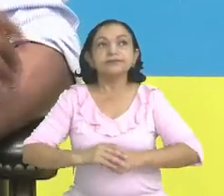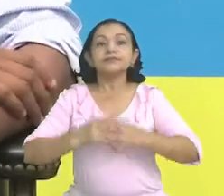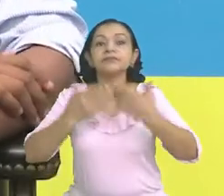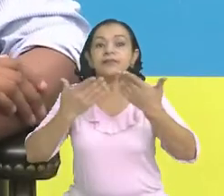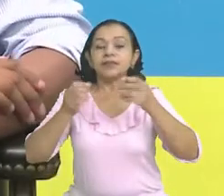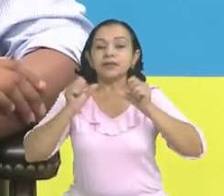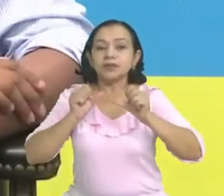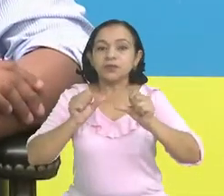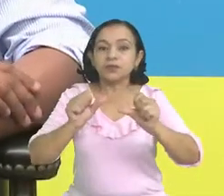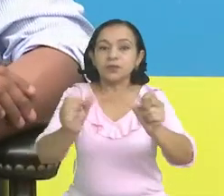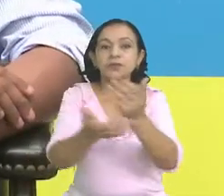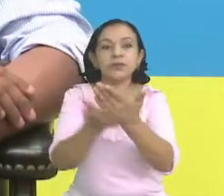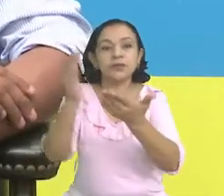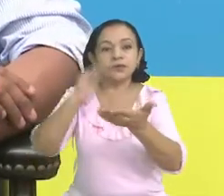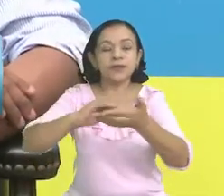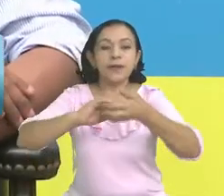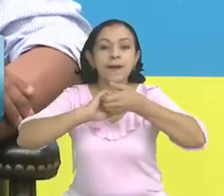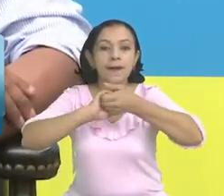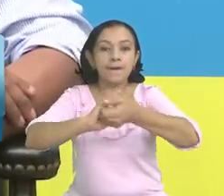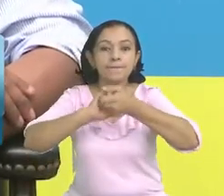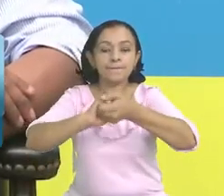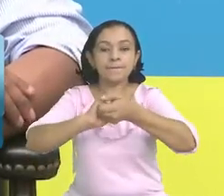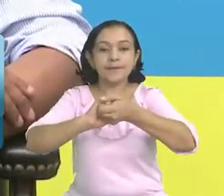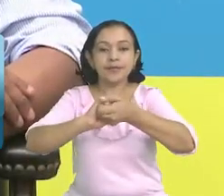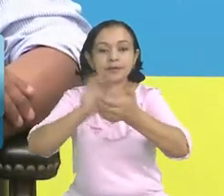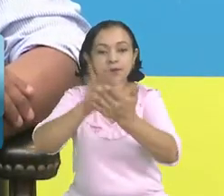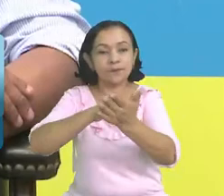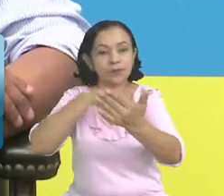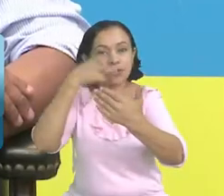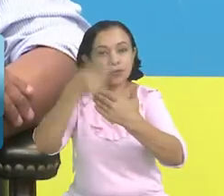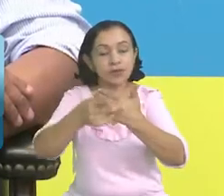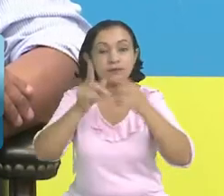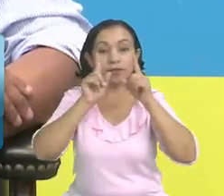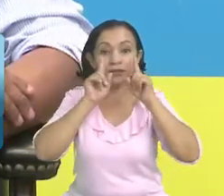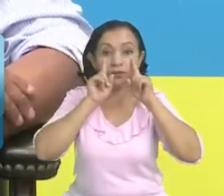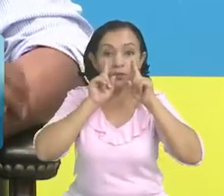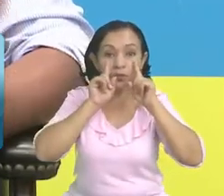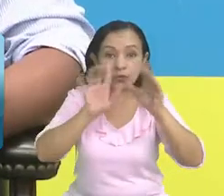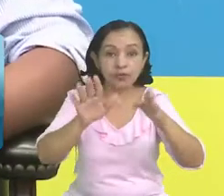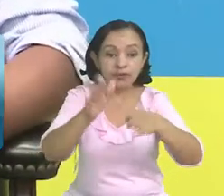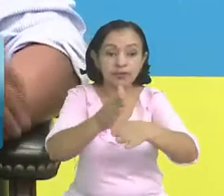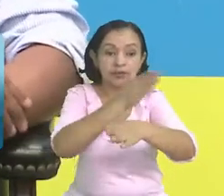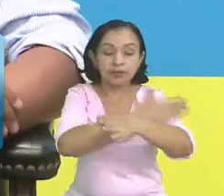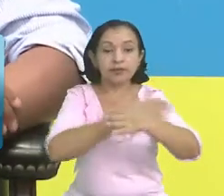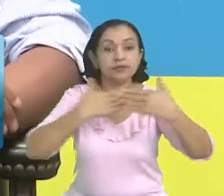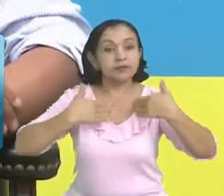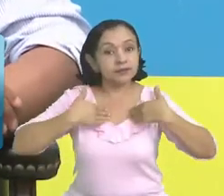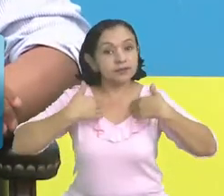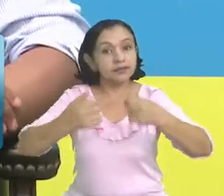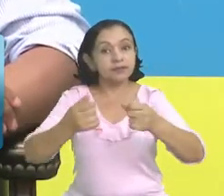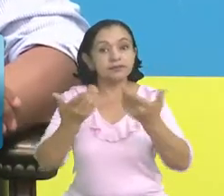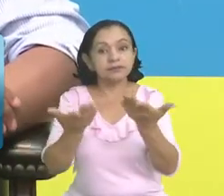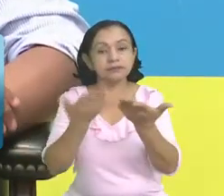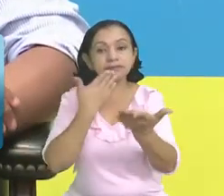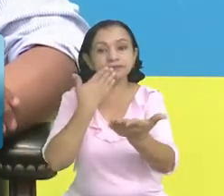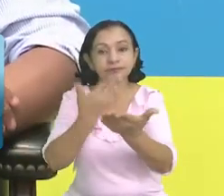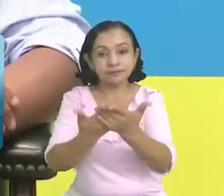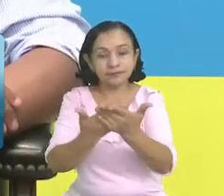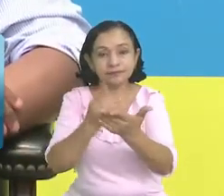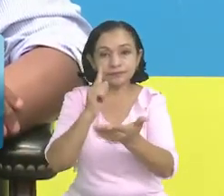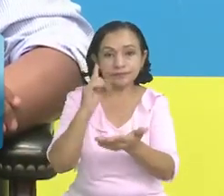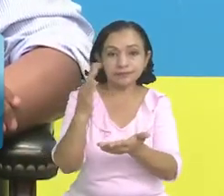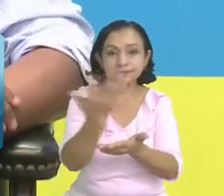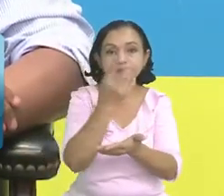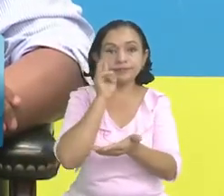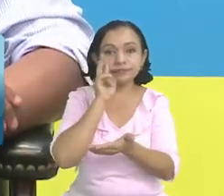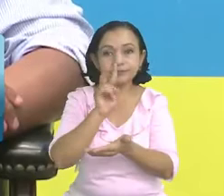Estamos de regreso, amigos televidentes, en su gustado programa Prevenir de Salud a través de la señal del canal 98. Gracias a todos y todas que nos